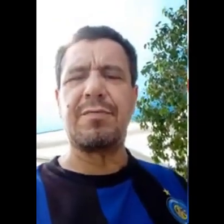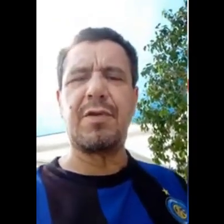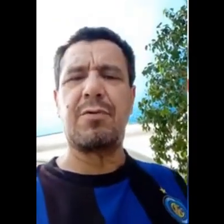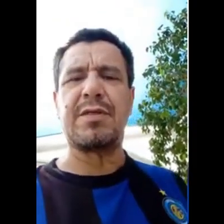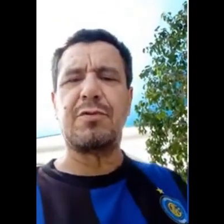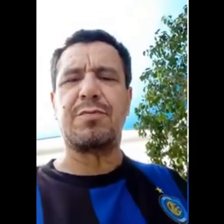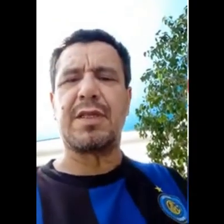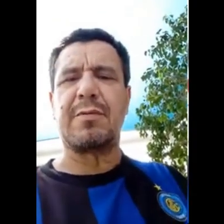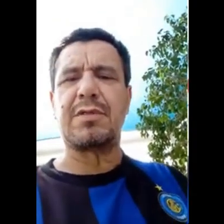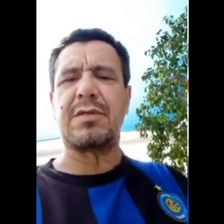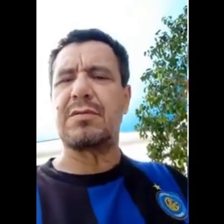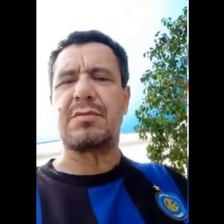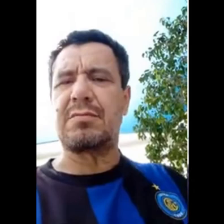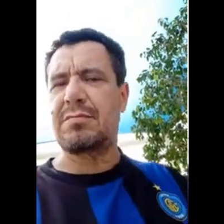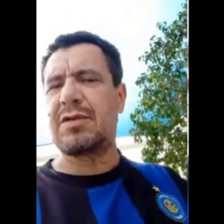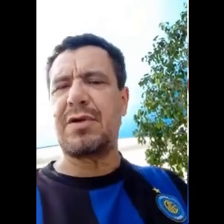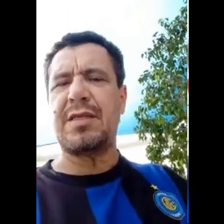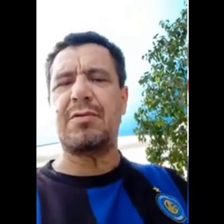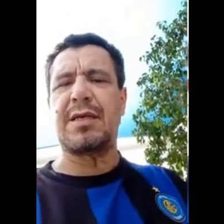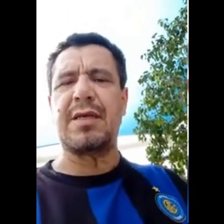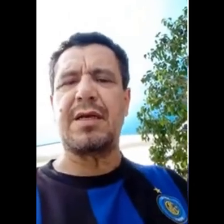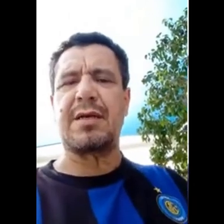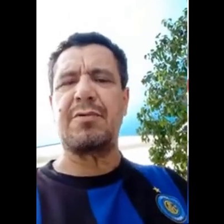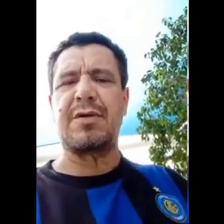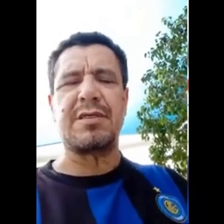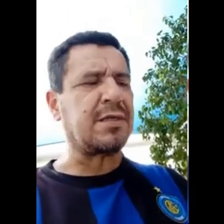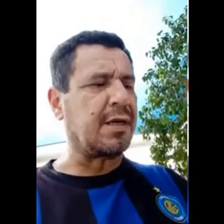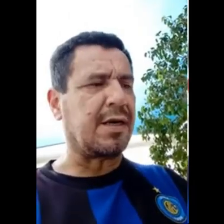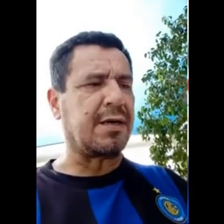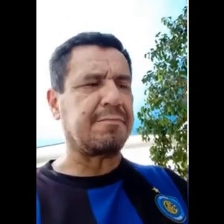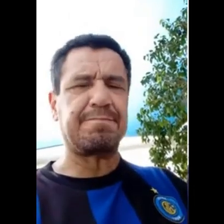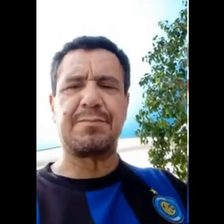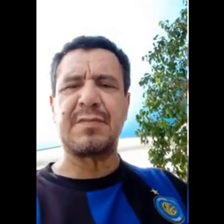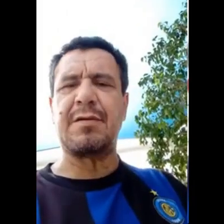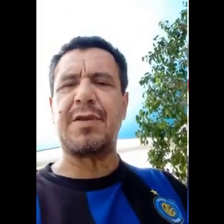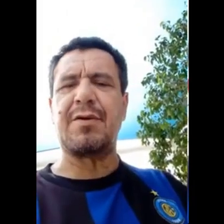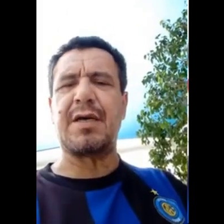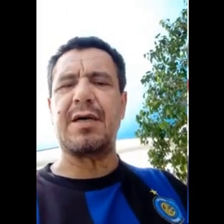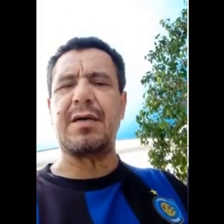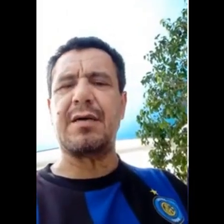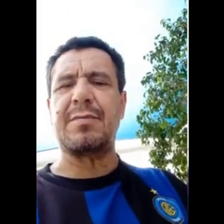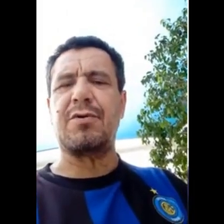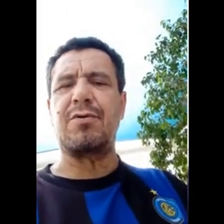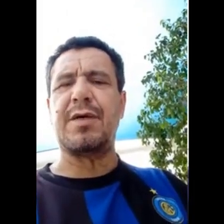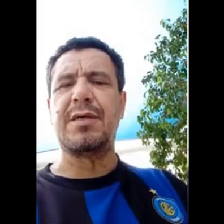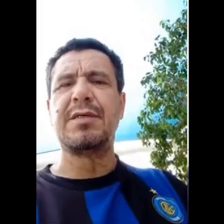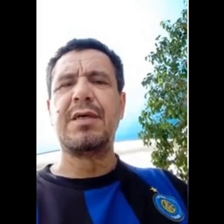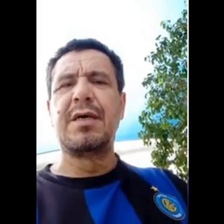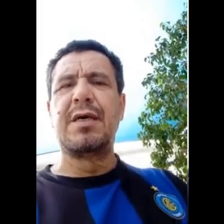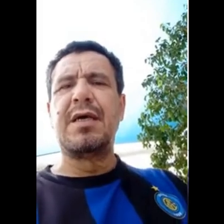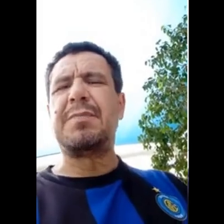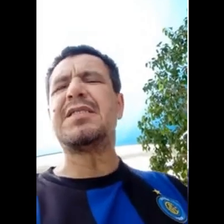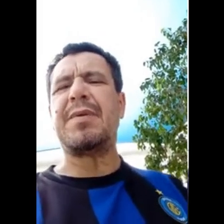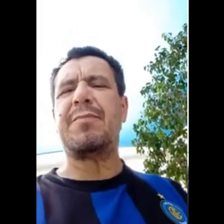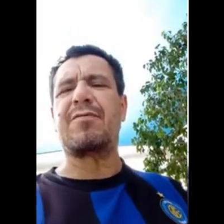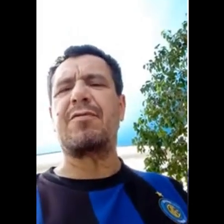abrazo. Cuídense mucho, platicamos en un ratito entre las reuniones, entre el video de la videocolumna.